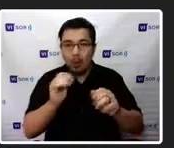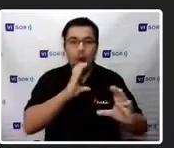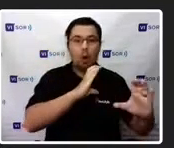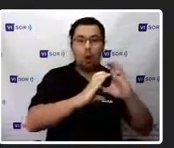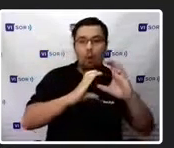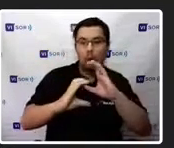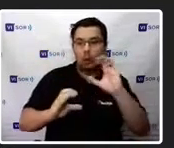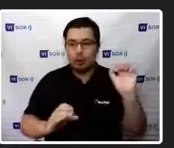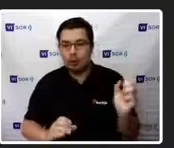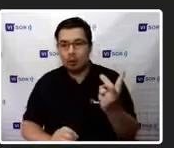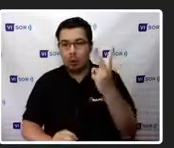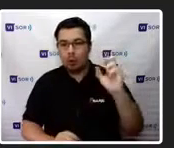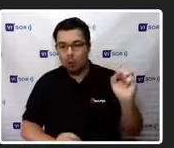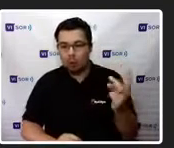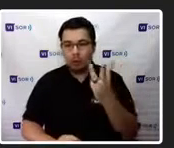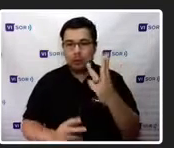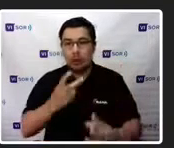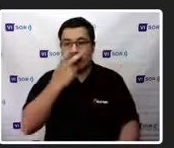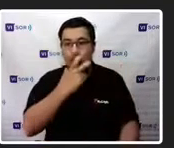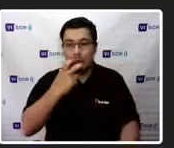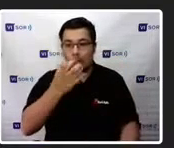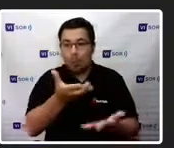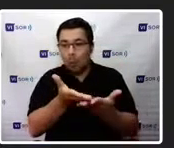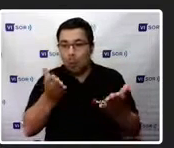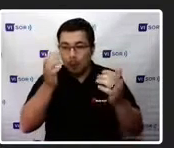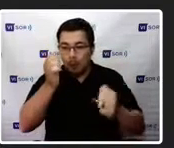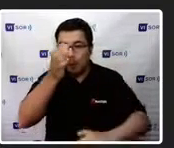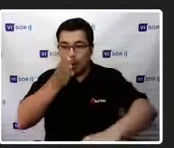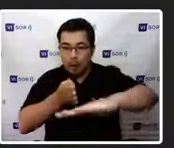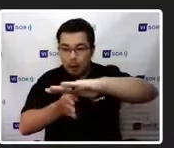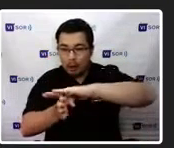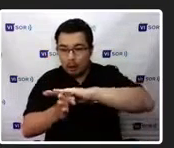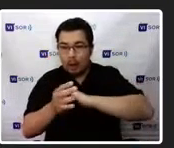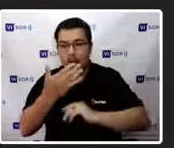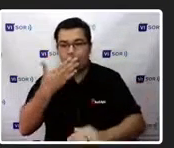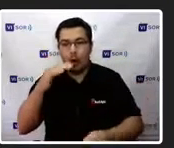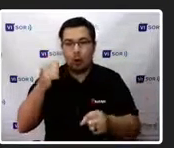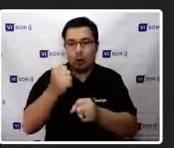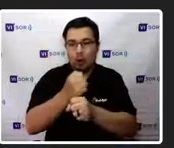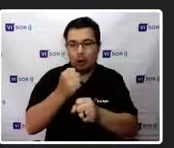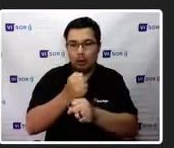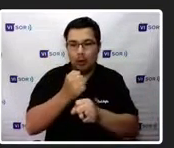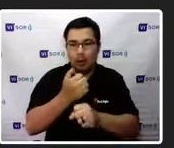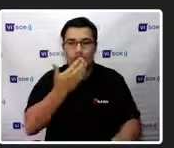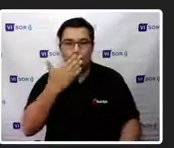acceder a mejores trabajos, ¿no es cierto?, y mejores oportunidades de desarrollo laboral.